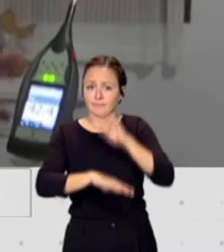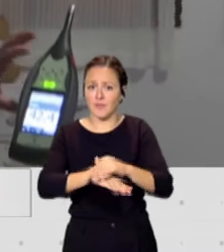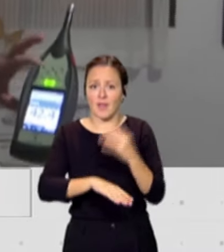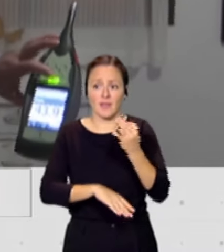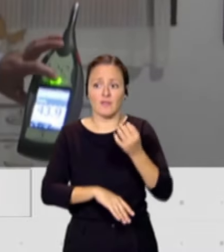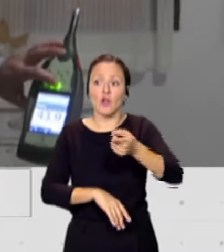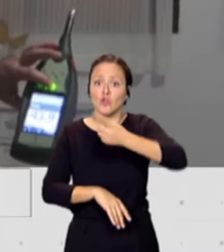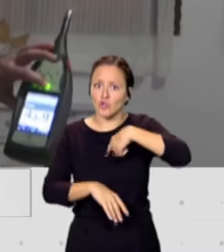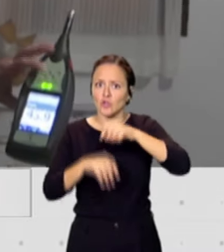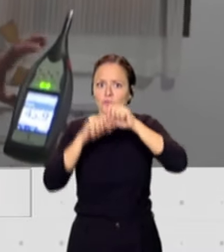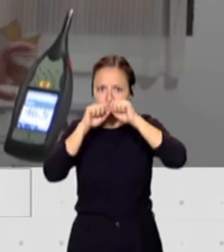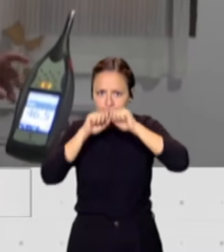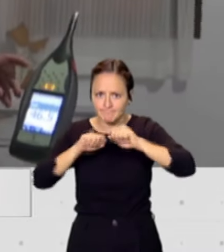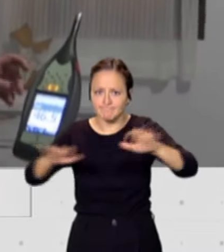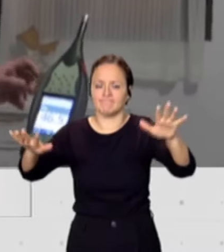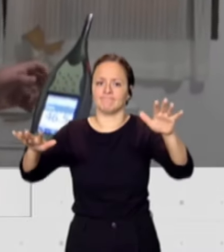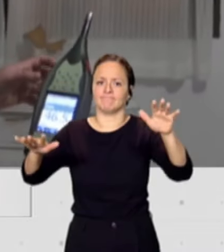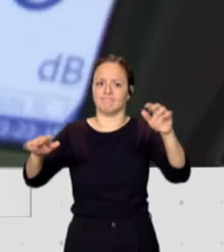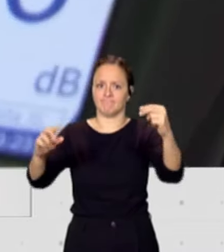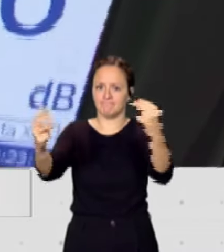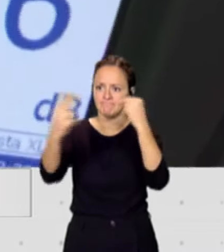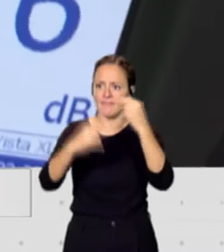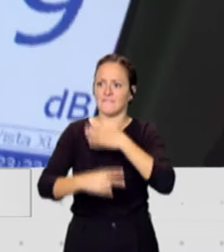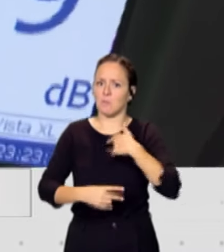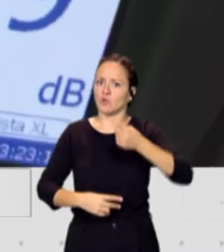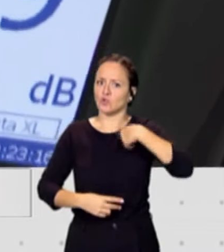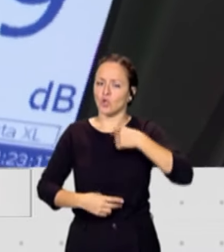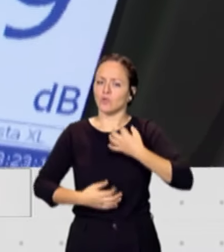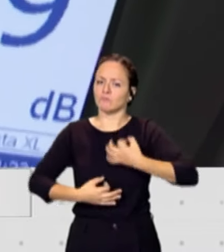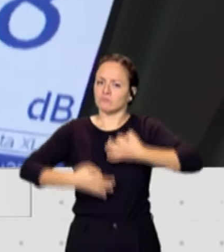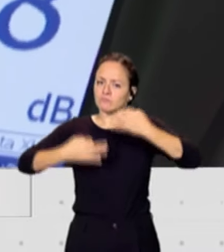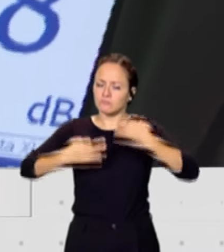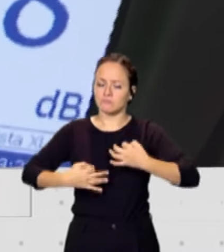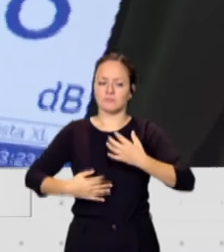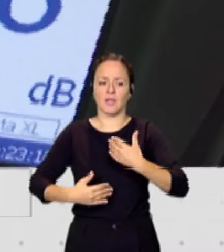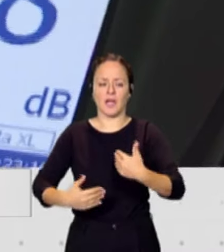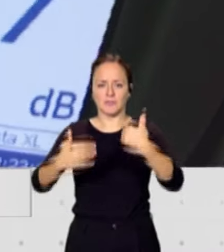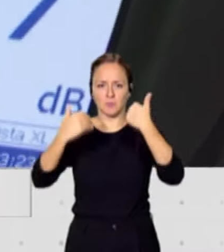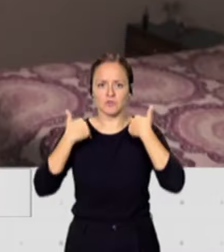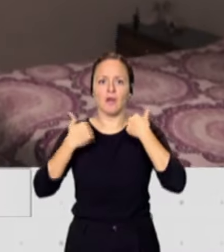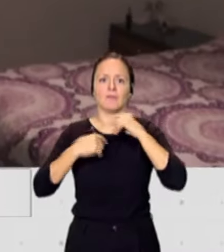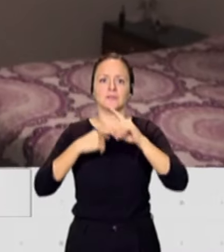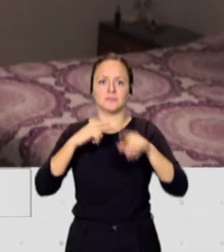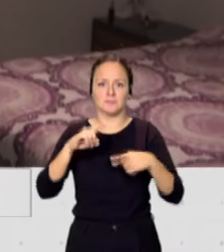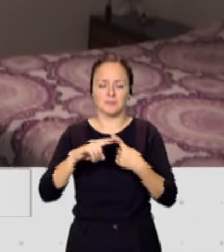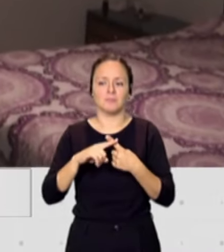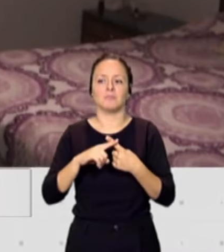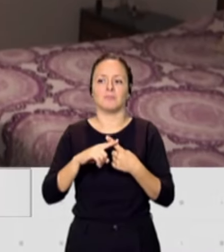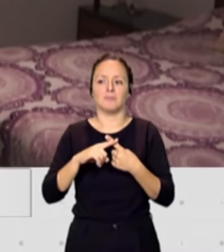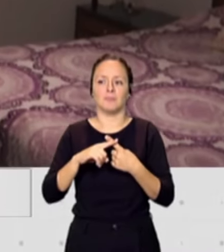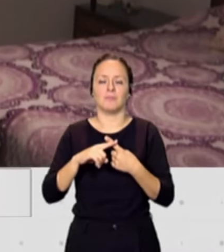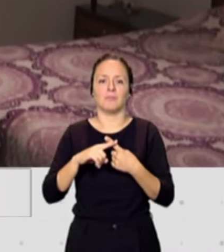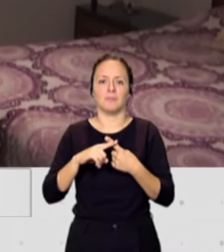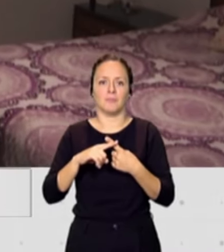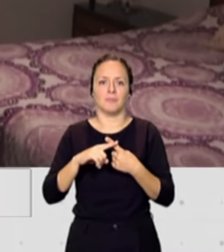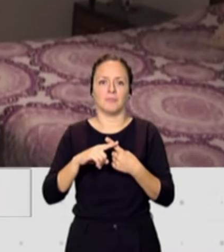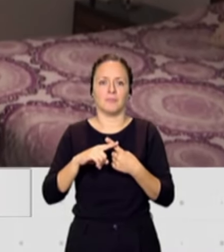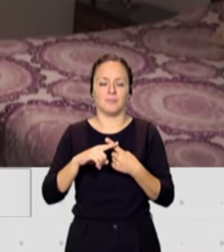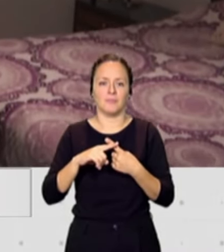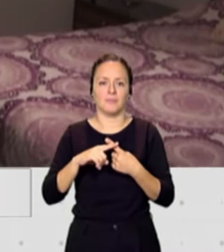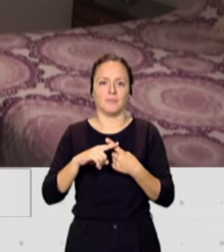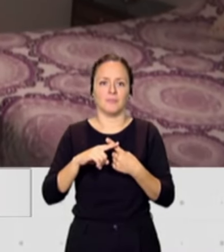esta voz a todo el mundo tenemos que ser juiciosos responsables Y cuidar de cumplir con nuestra